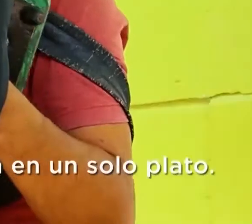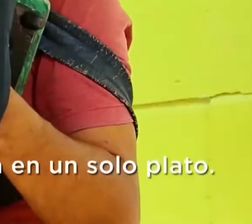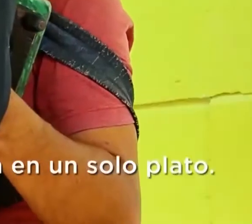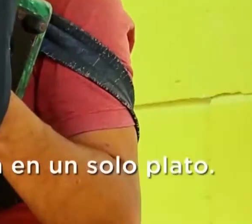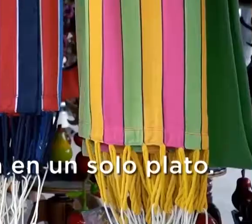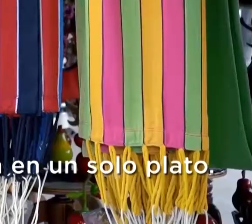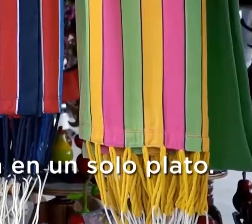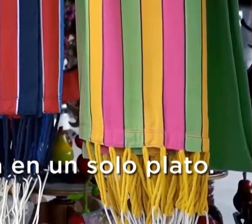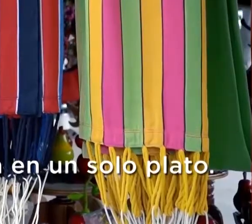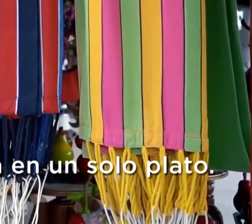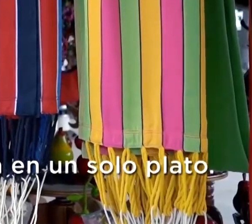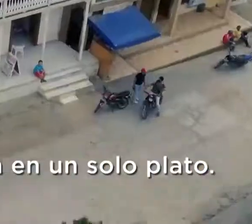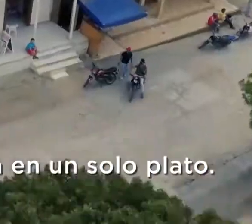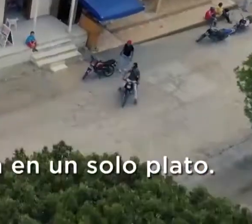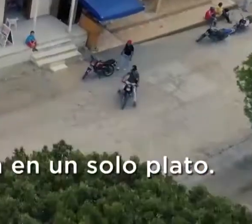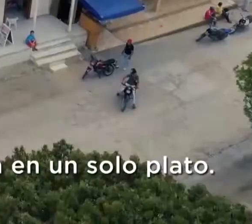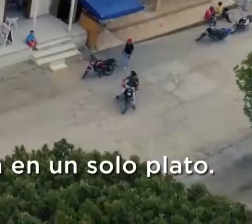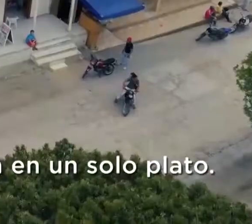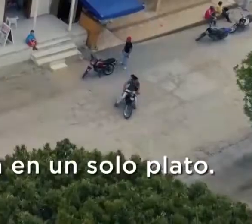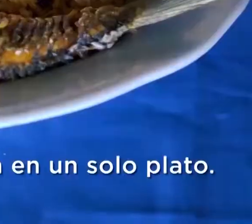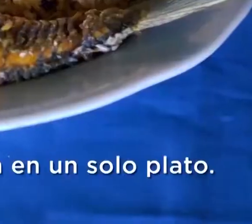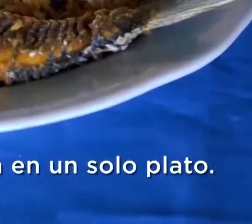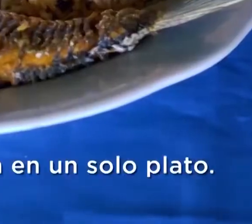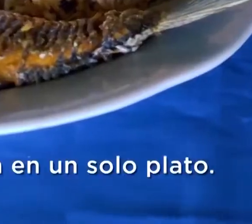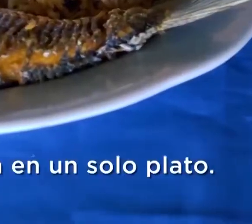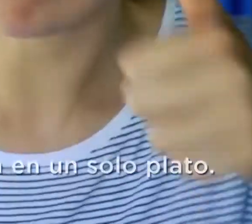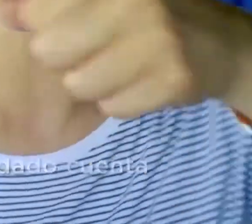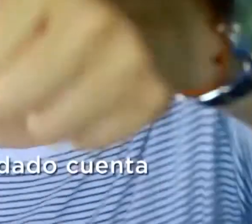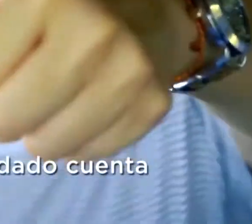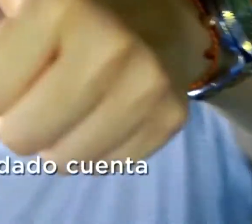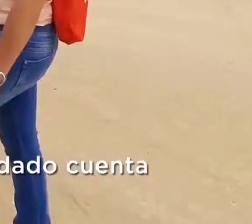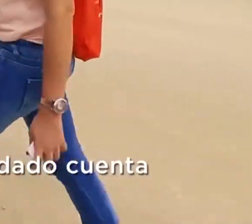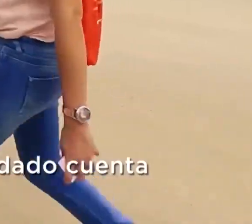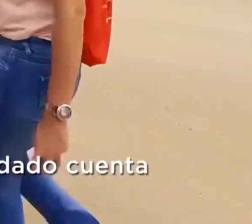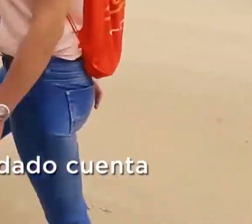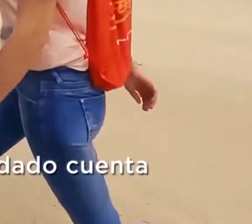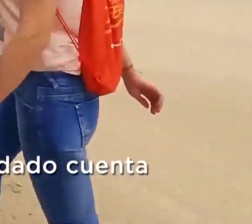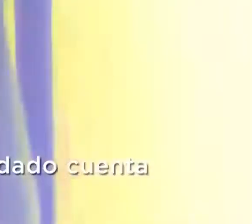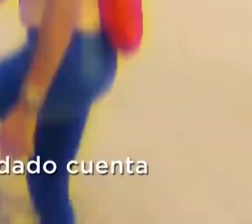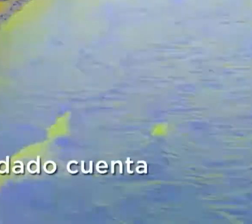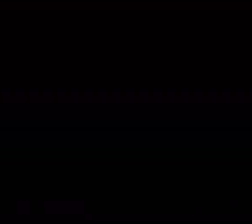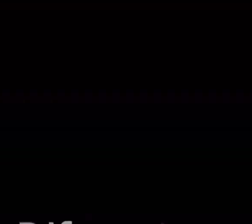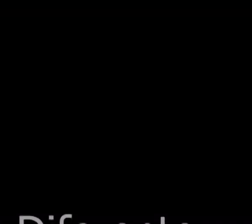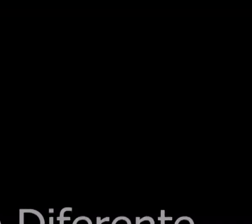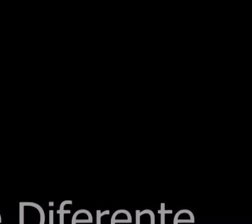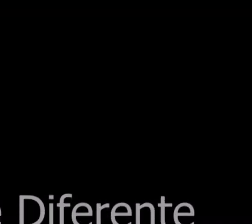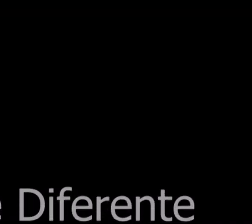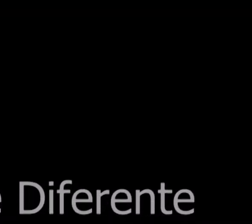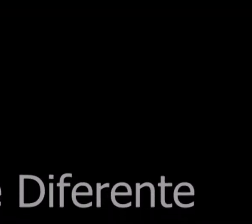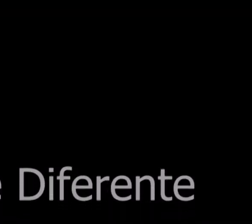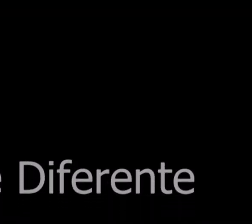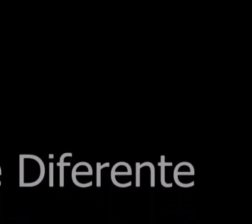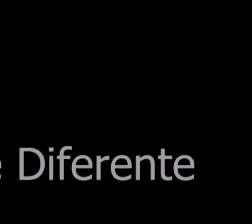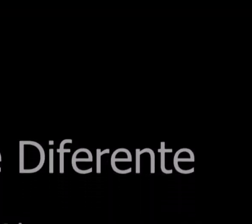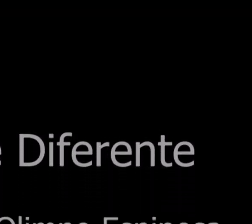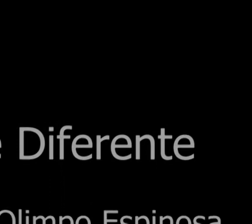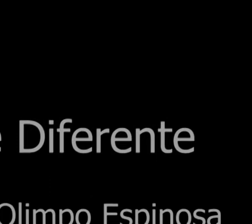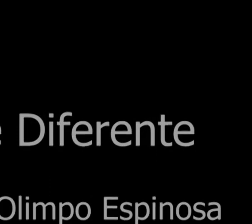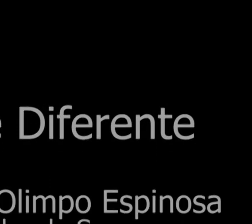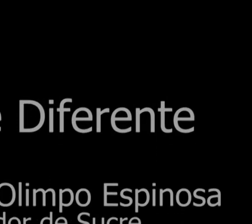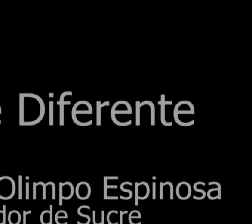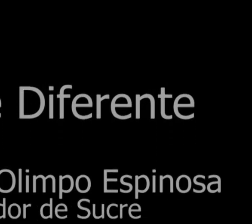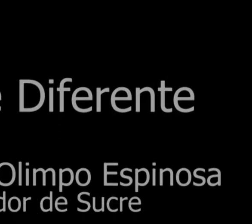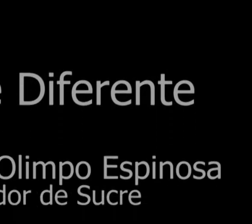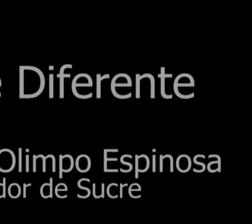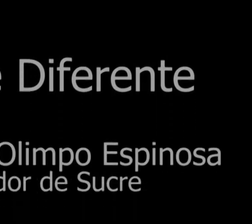es conocer folclor, cultura e historia en un solo plato. Recorriendo sus calles me he dado cuenta de que vivimos en uno de los lugares